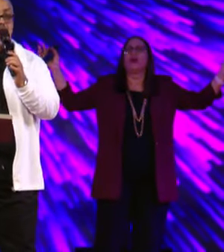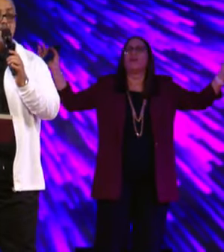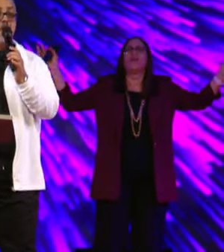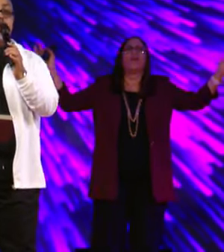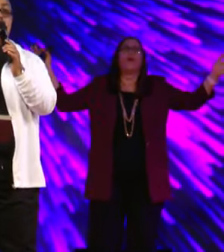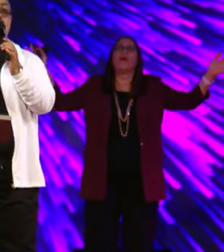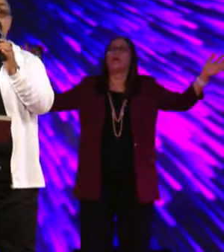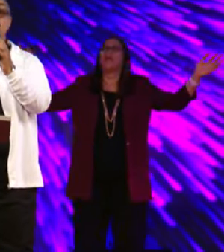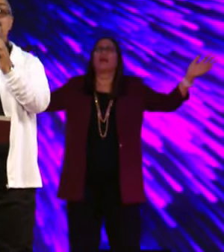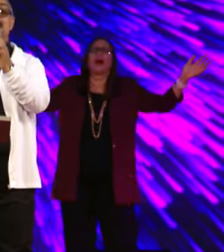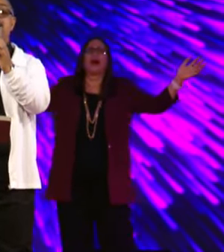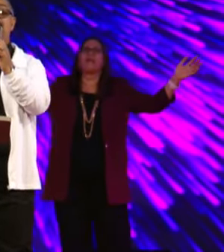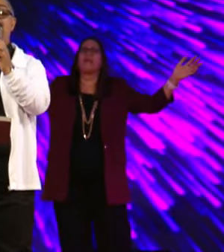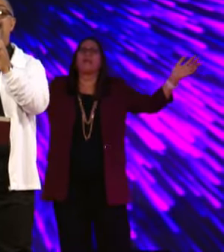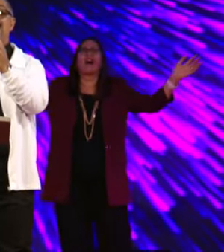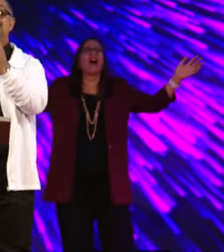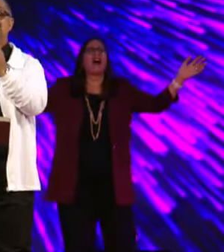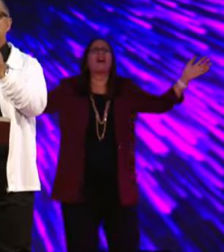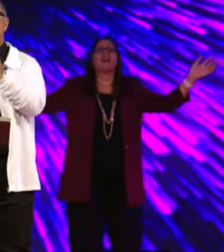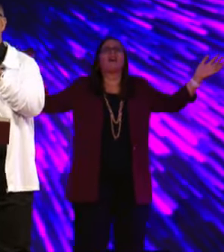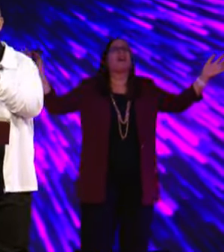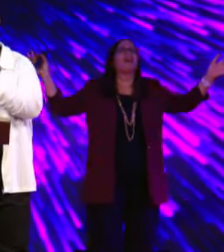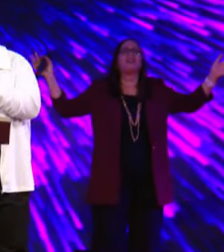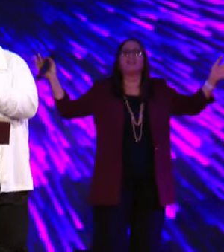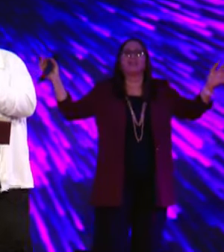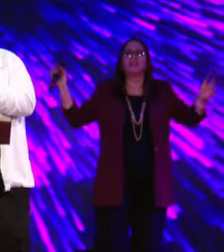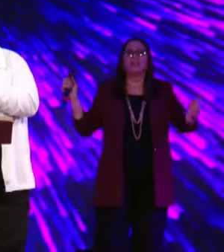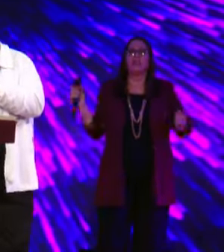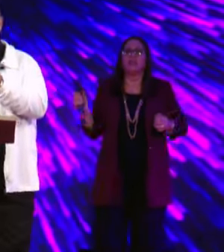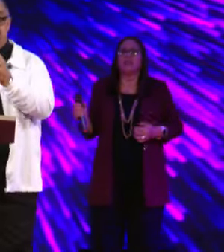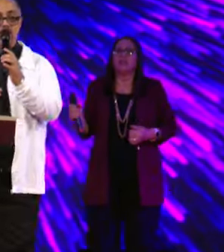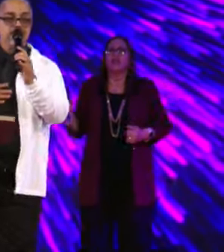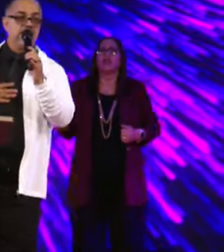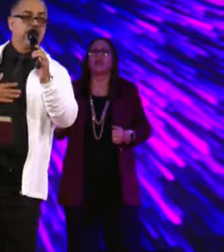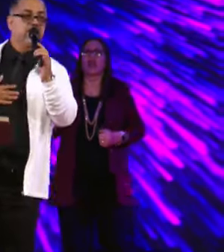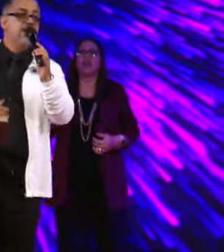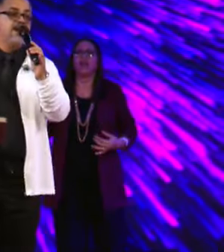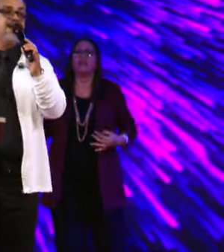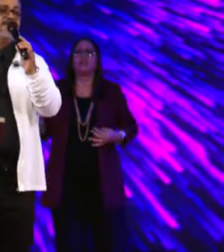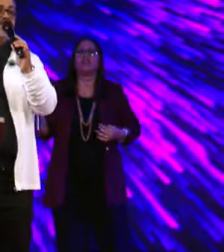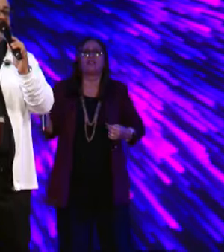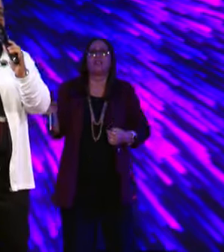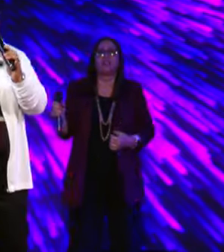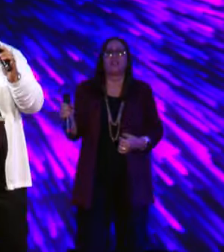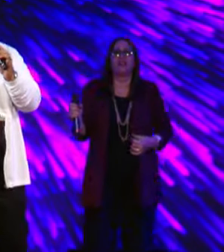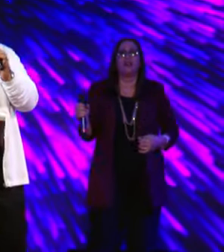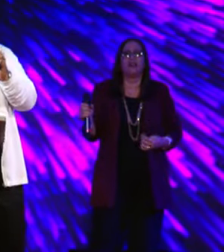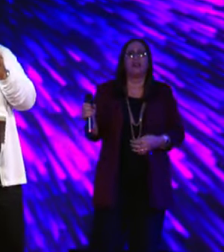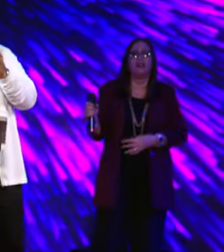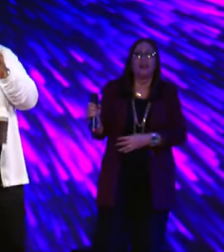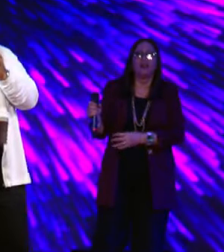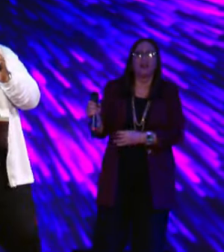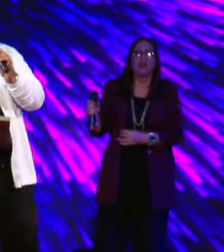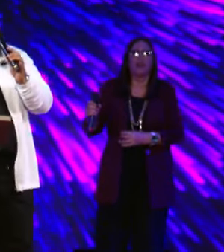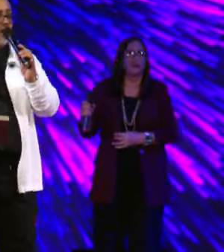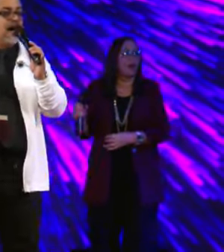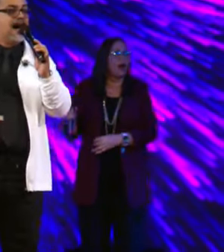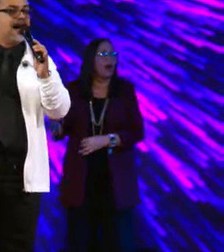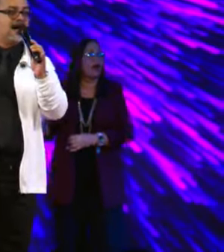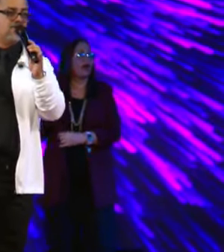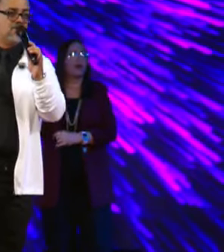Tu amor nunca me falla. Mi existir en